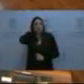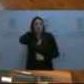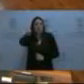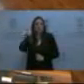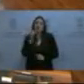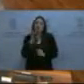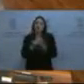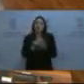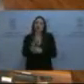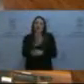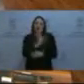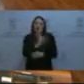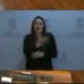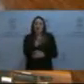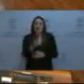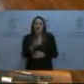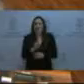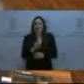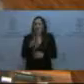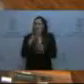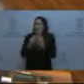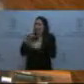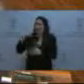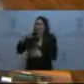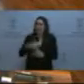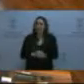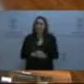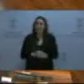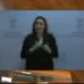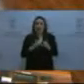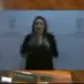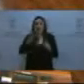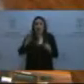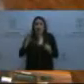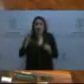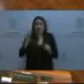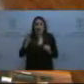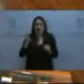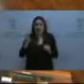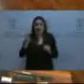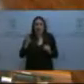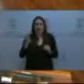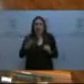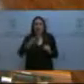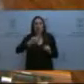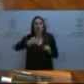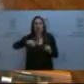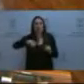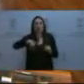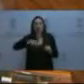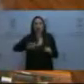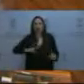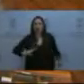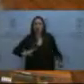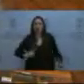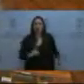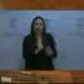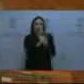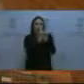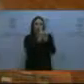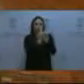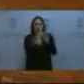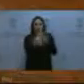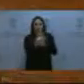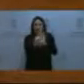Buenos días, señorías. Muchas gracias, señor presidente. Desde nuestro grupo, el Grupo Parlamentario Popular, estamos totalmente en contra del fraude fiscal, como